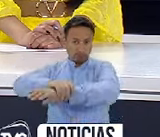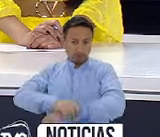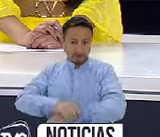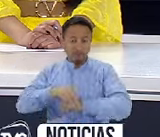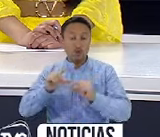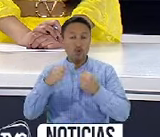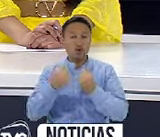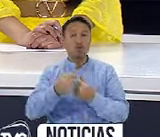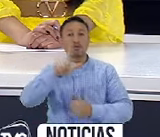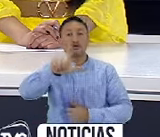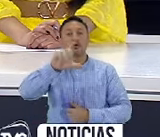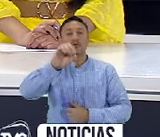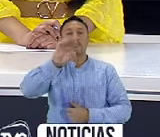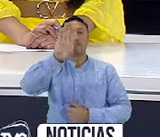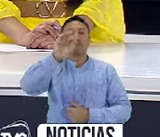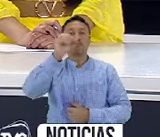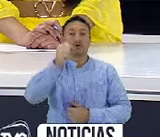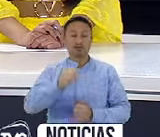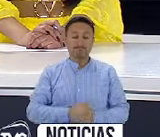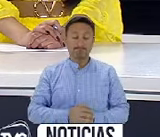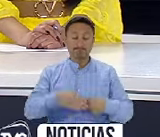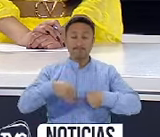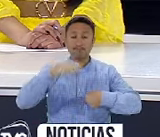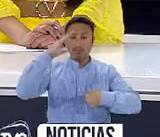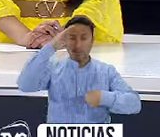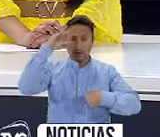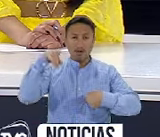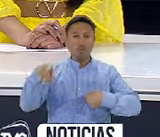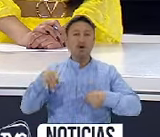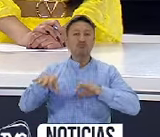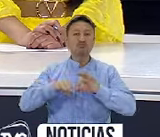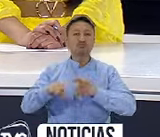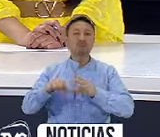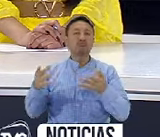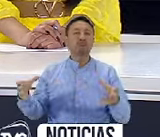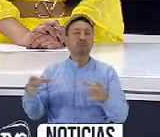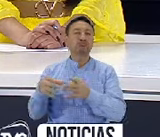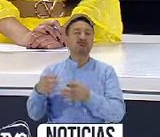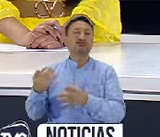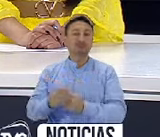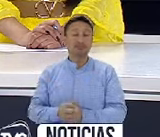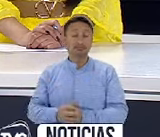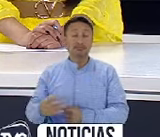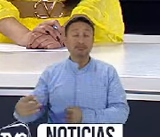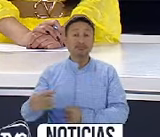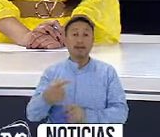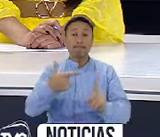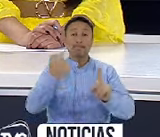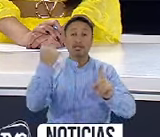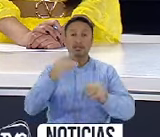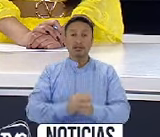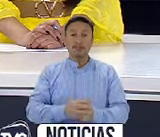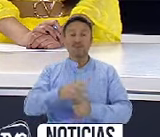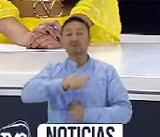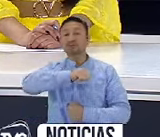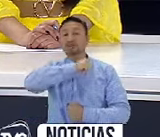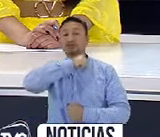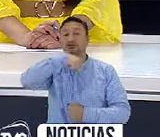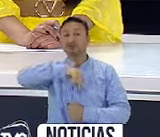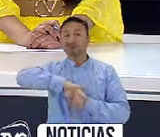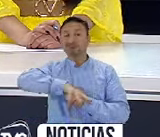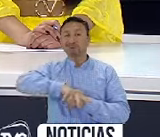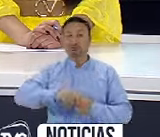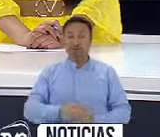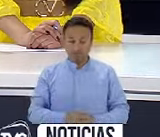Lobos. Según los uniformados, esta banda se dedicaba al cometimiento de delitos como sicariato, secuestro y extorsión.